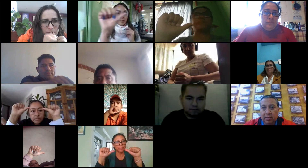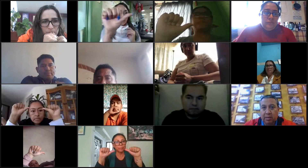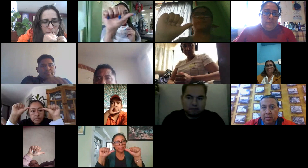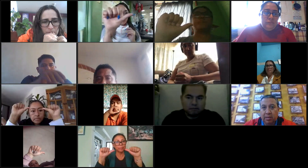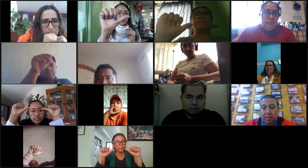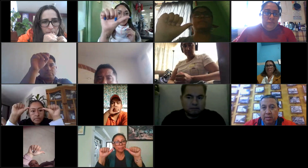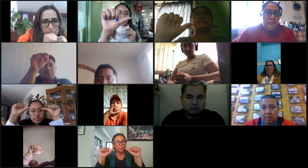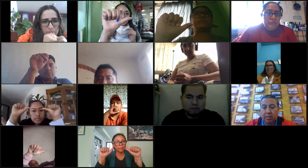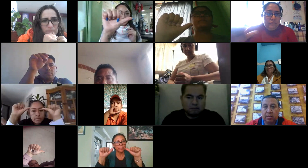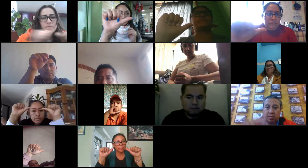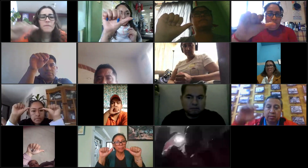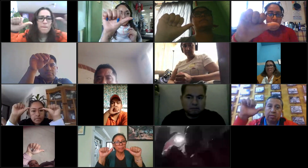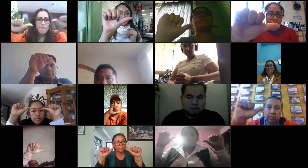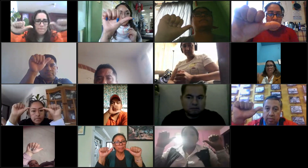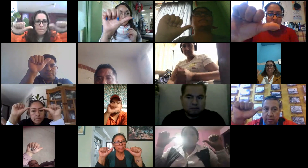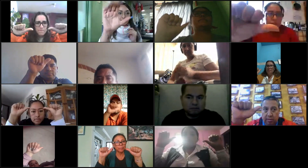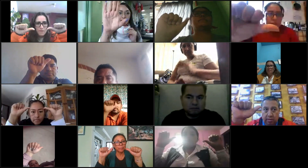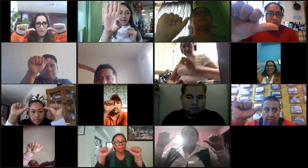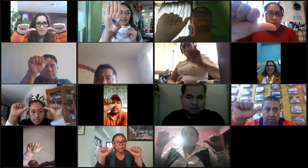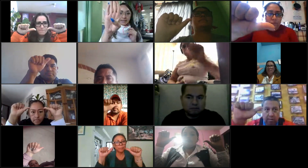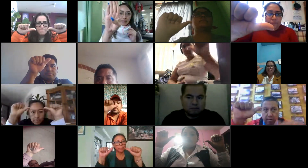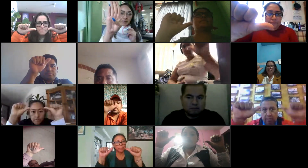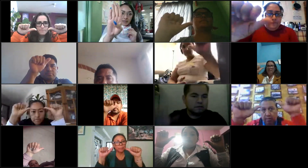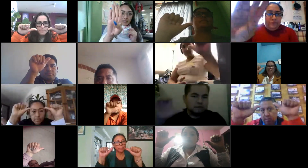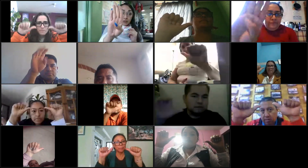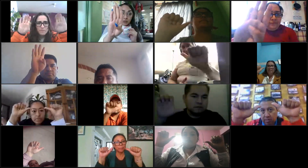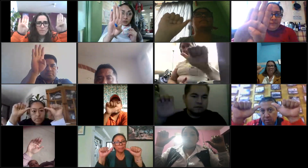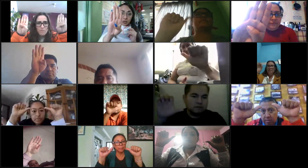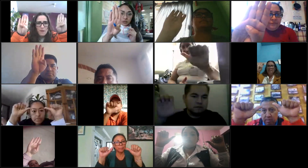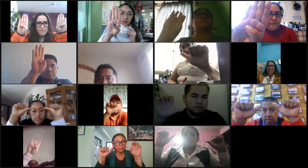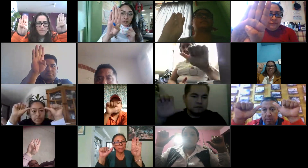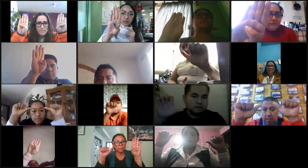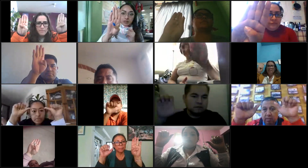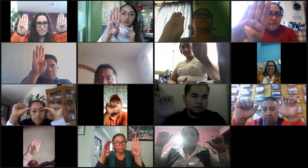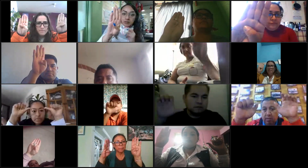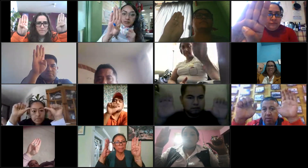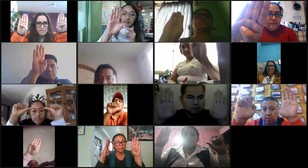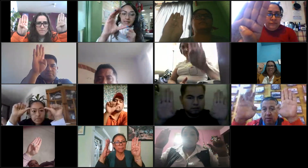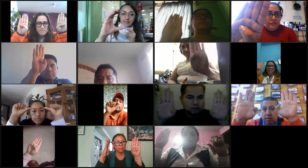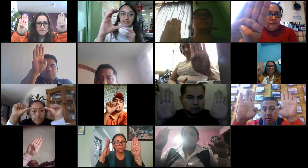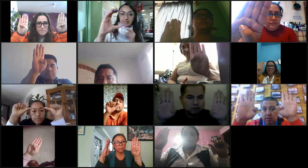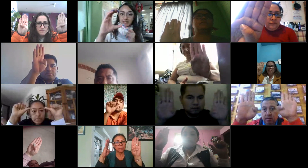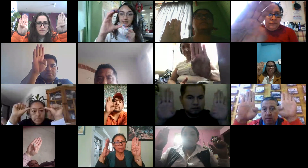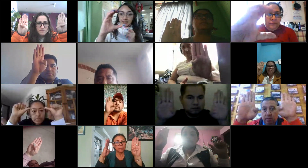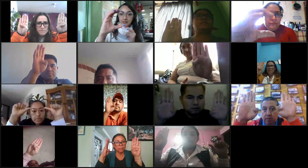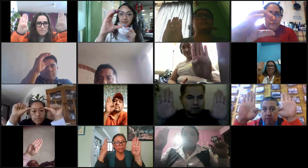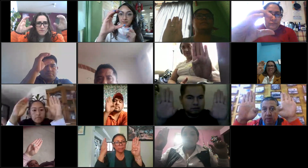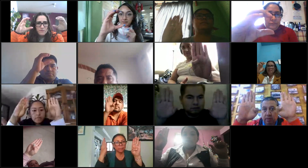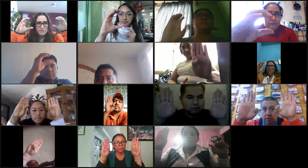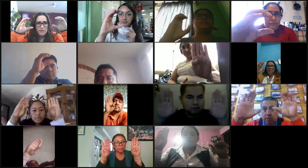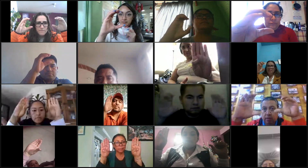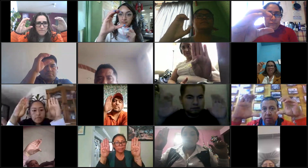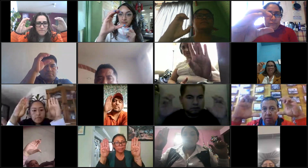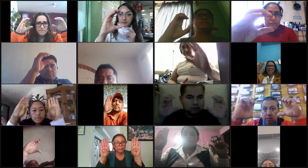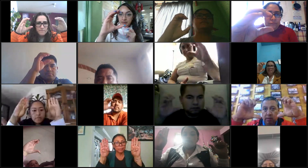Pero bueno, a ver, ahí vamos. Letra A. Letra B, dedos juntos. Letra C,